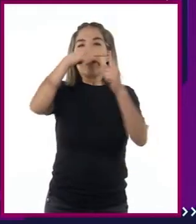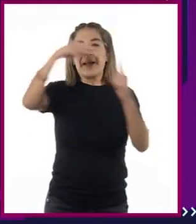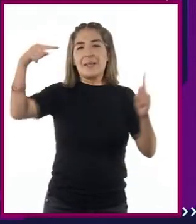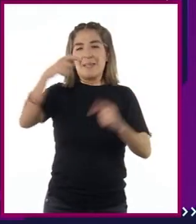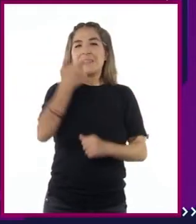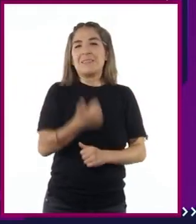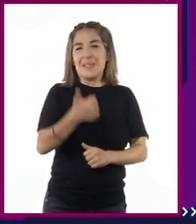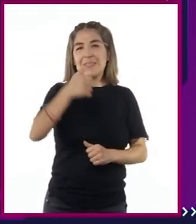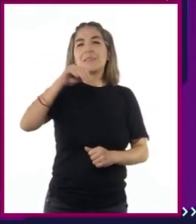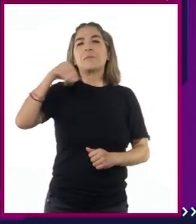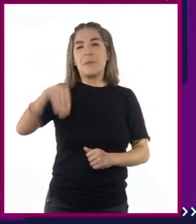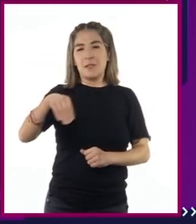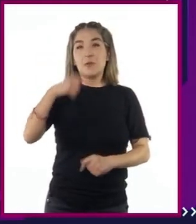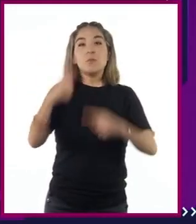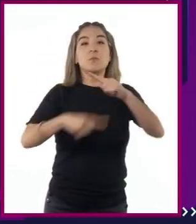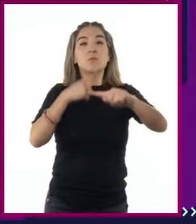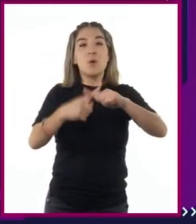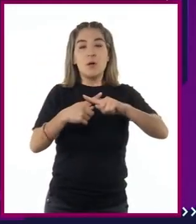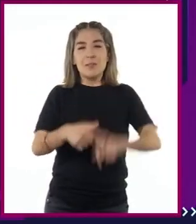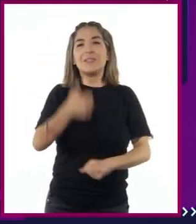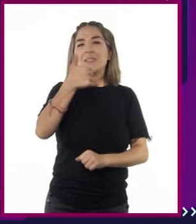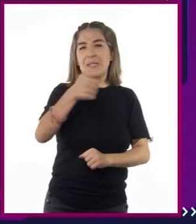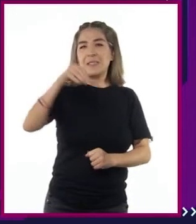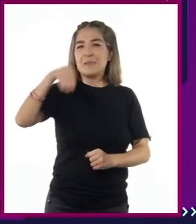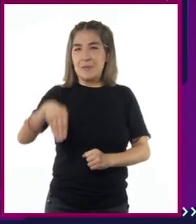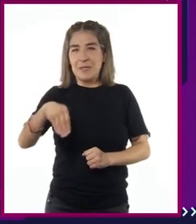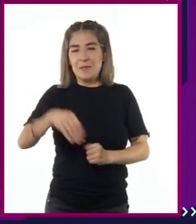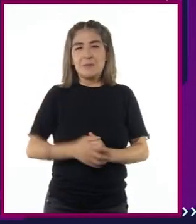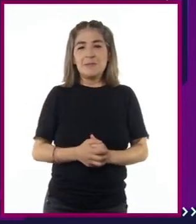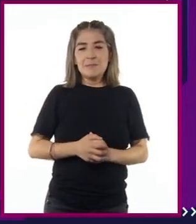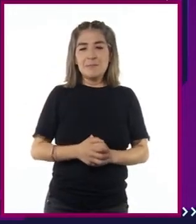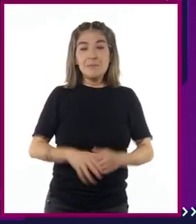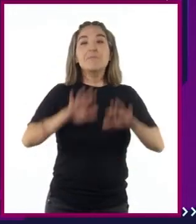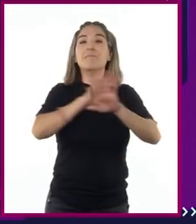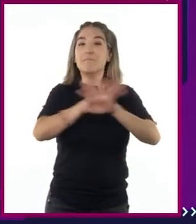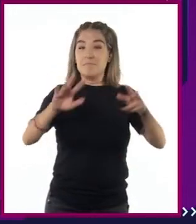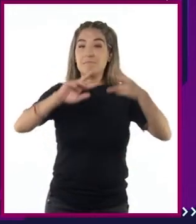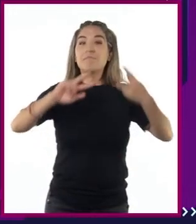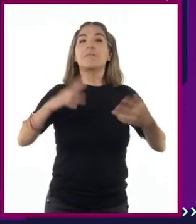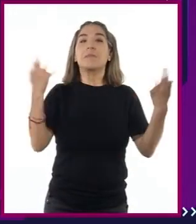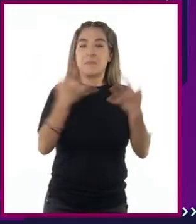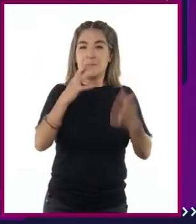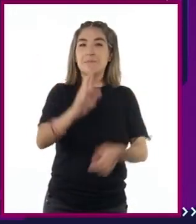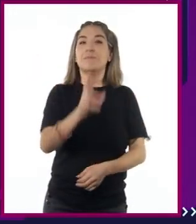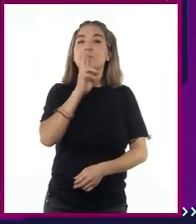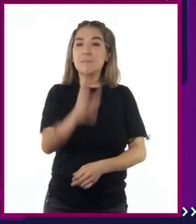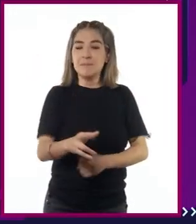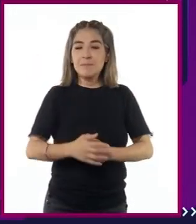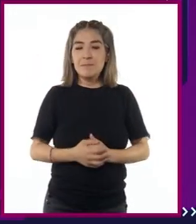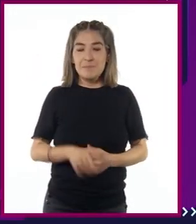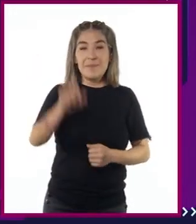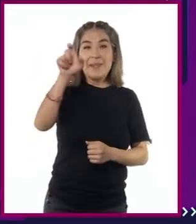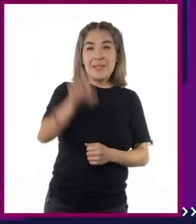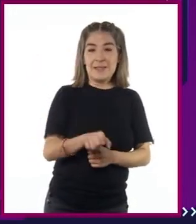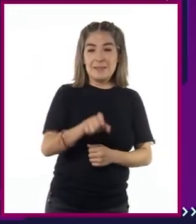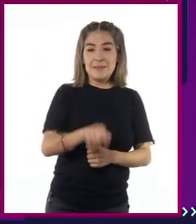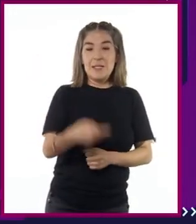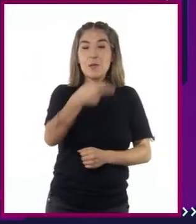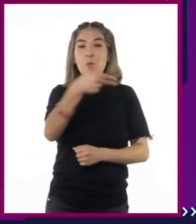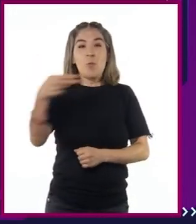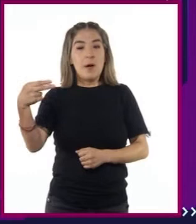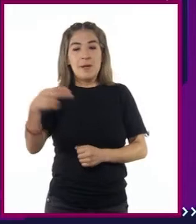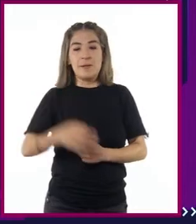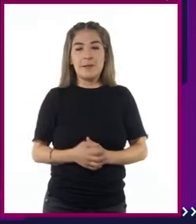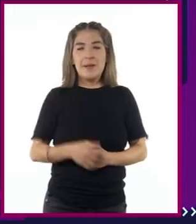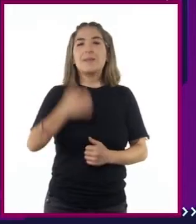6 metros por 6 metros. Se realizan operaciones, x es igual